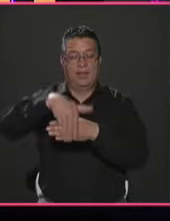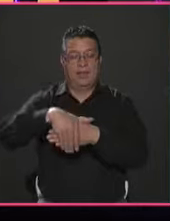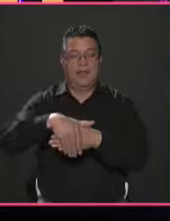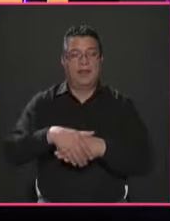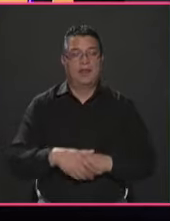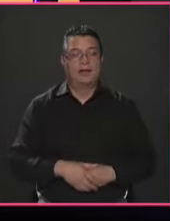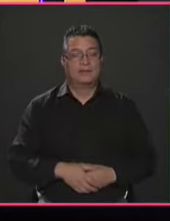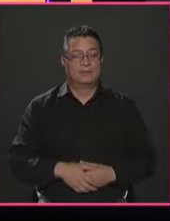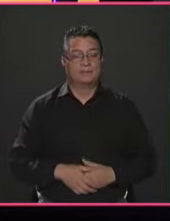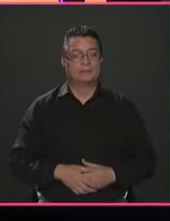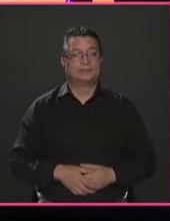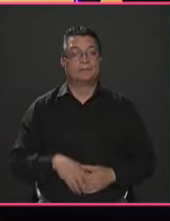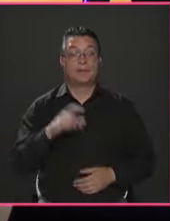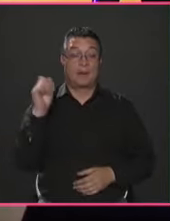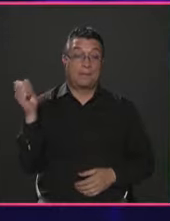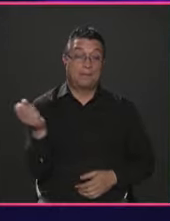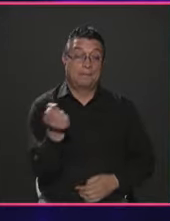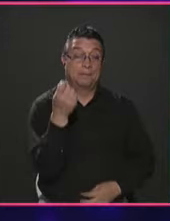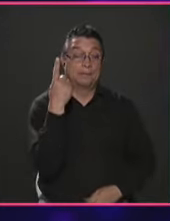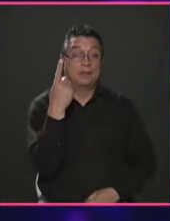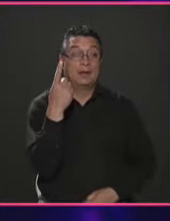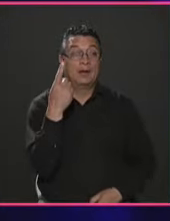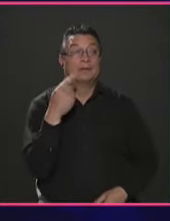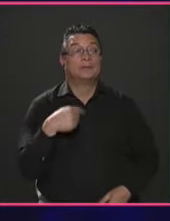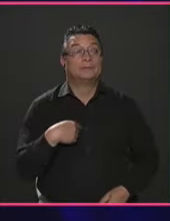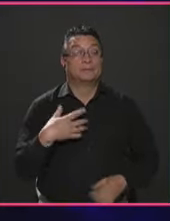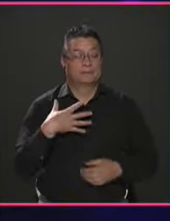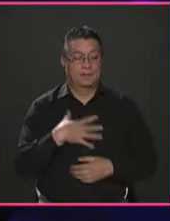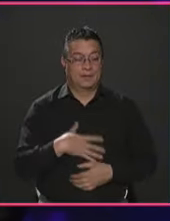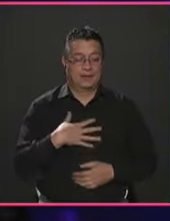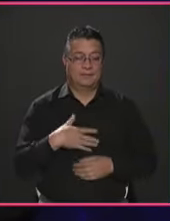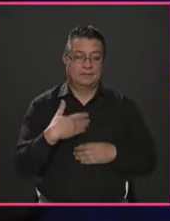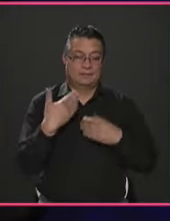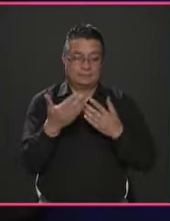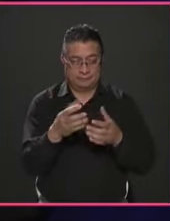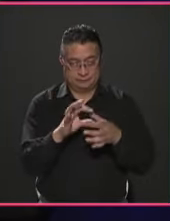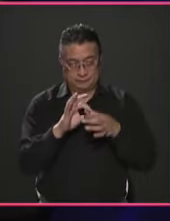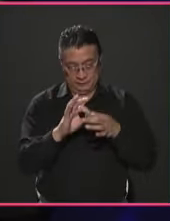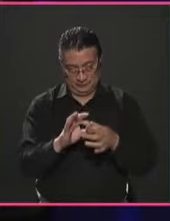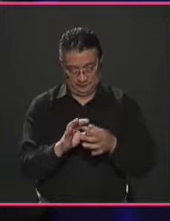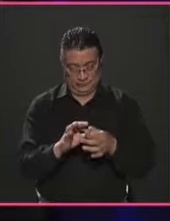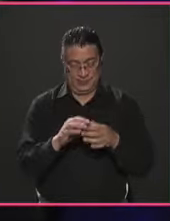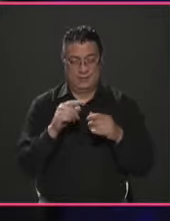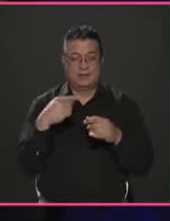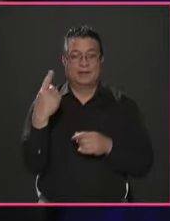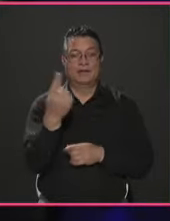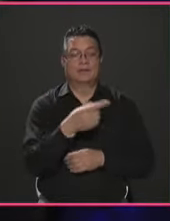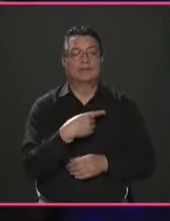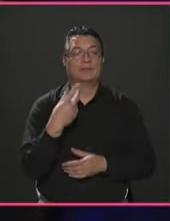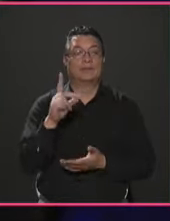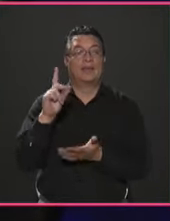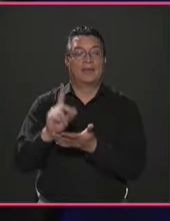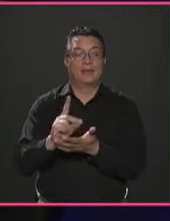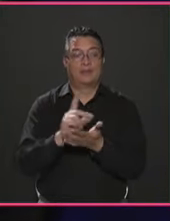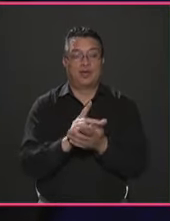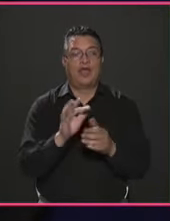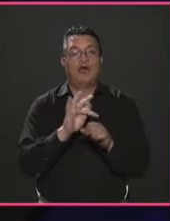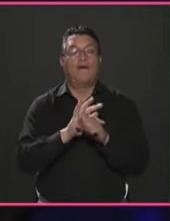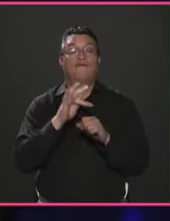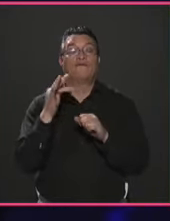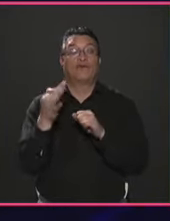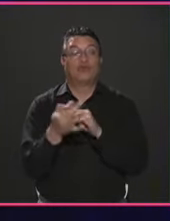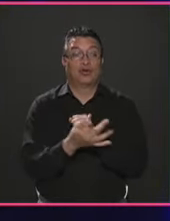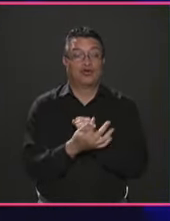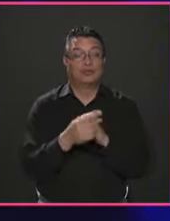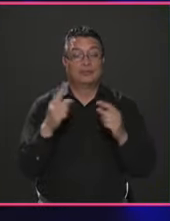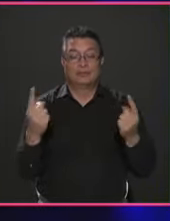snid Buenas tardes primero que Quiero agradecer a los diputados a la fundación de